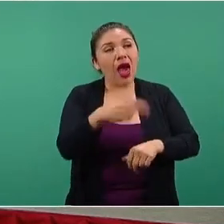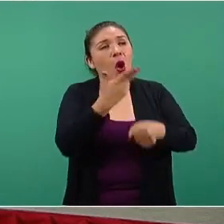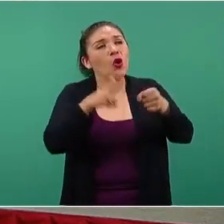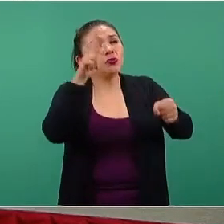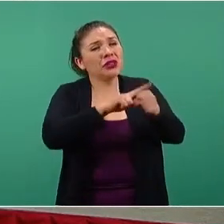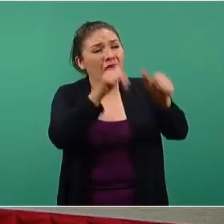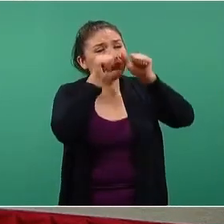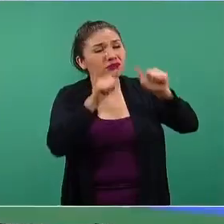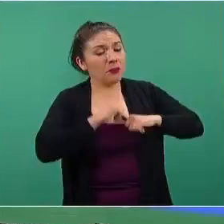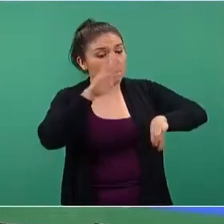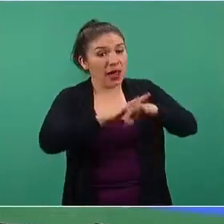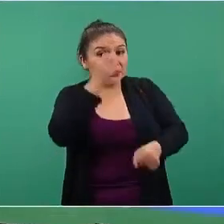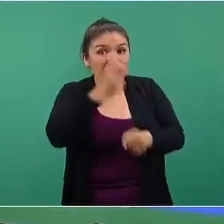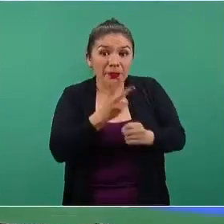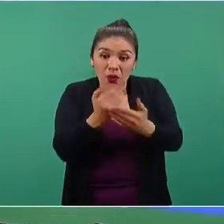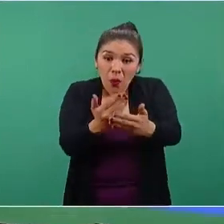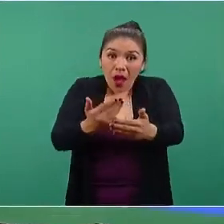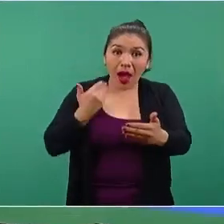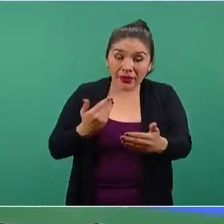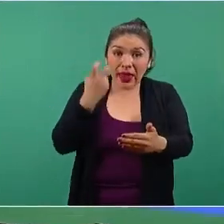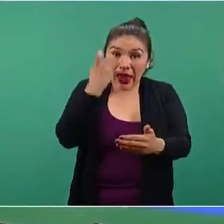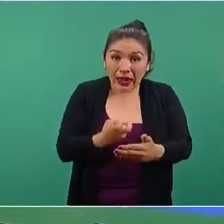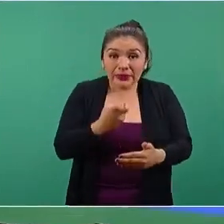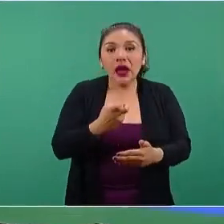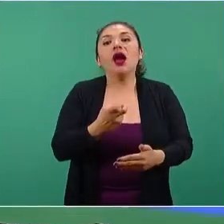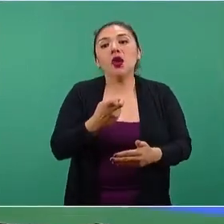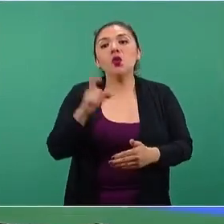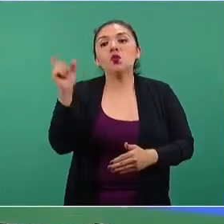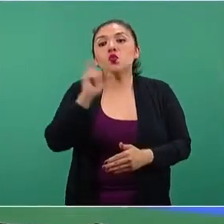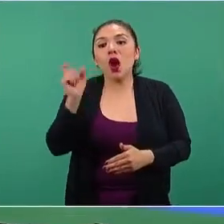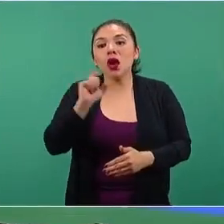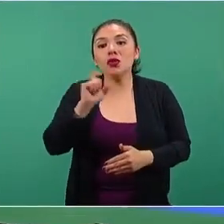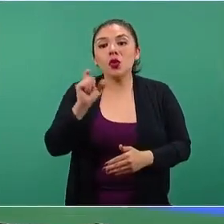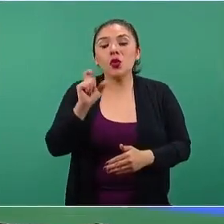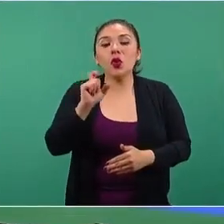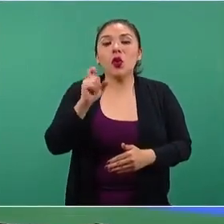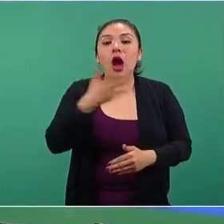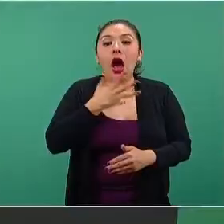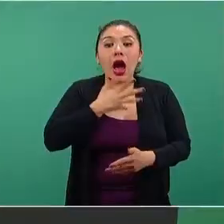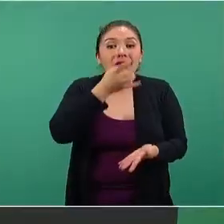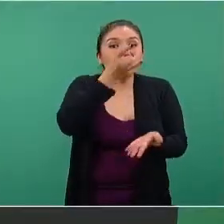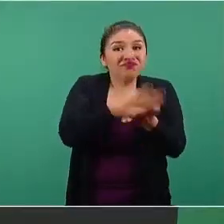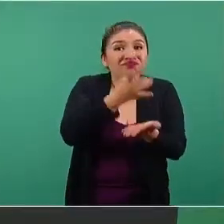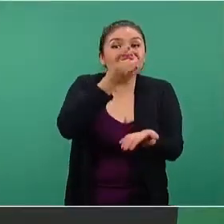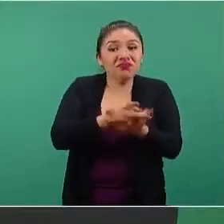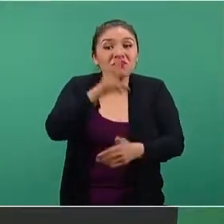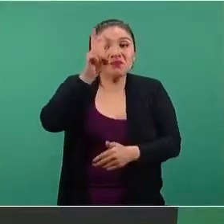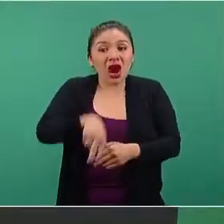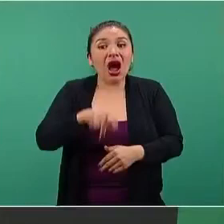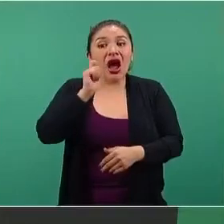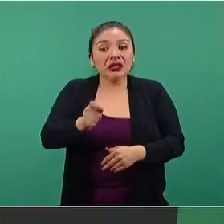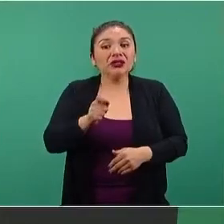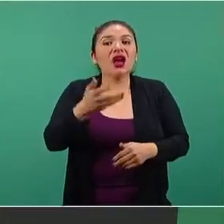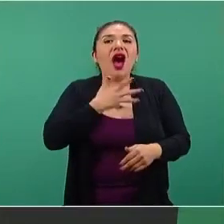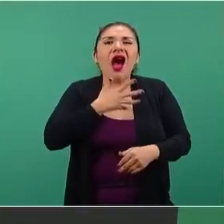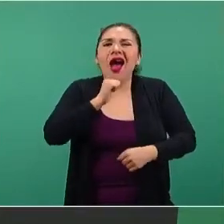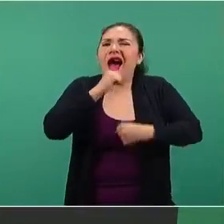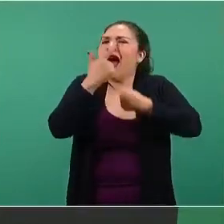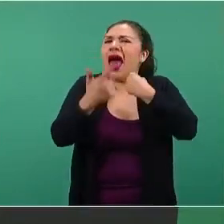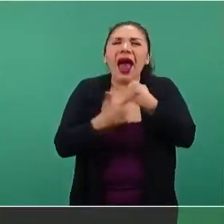a la salud lo más tempranamente posible cuando se detecta sobre todo